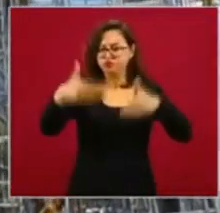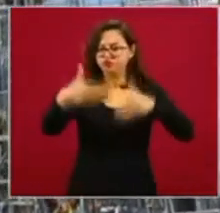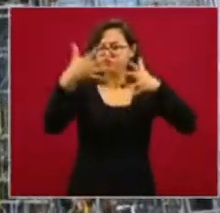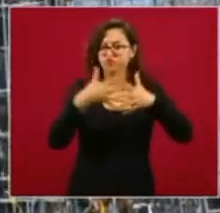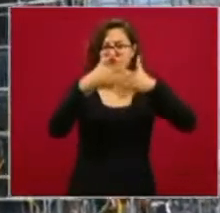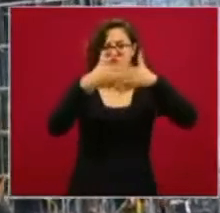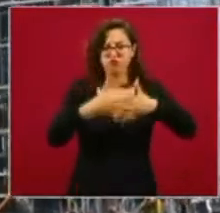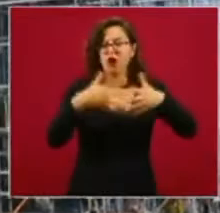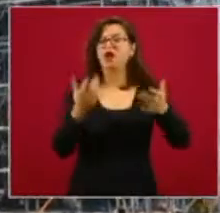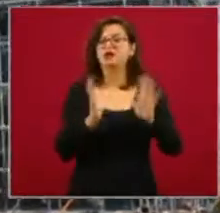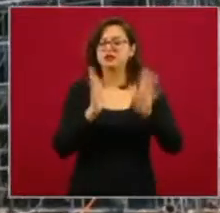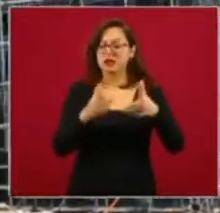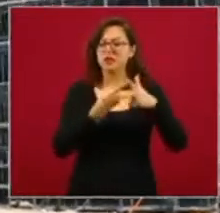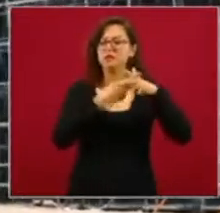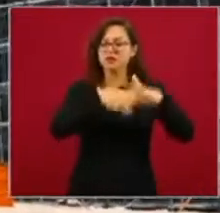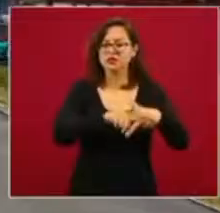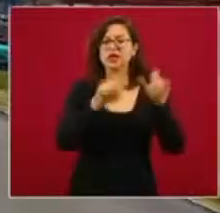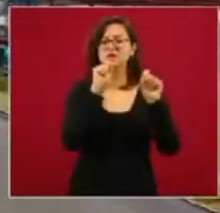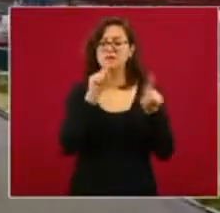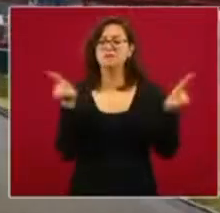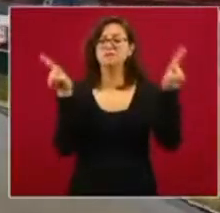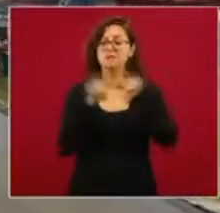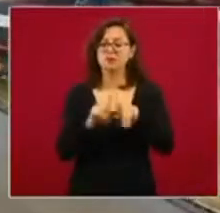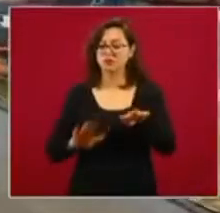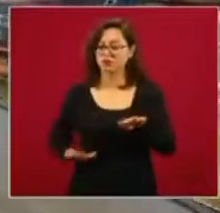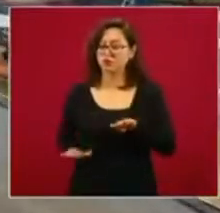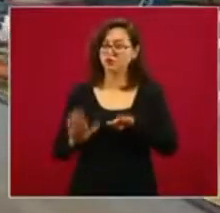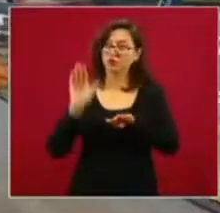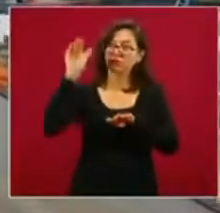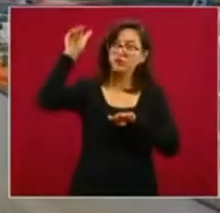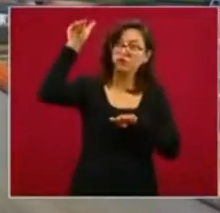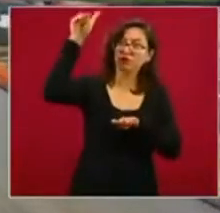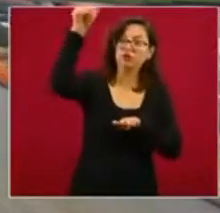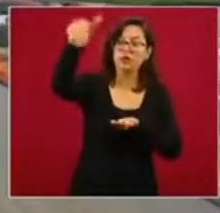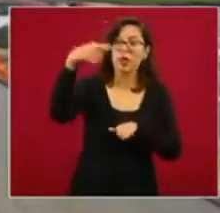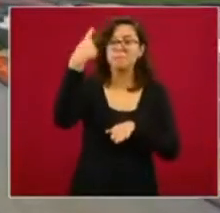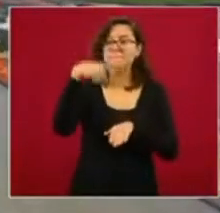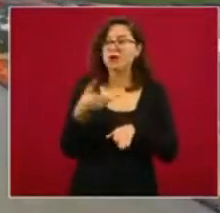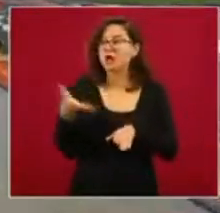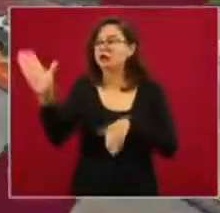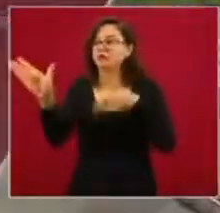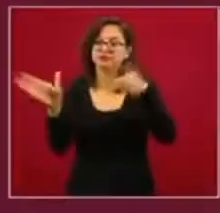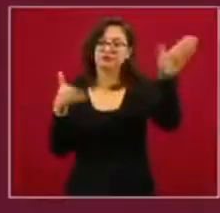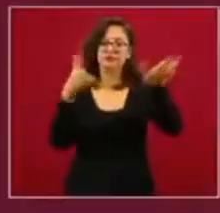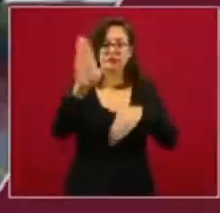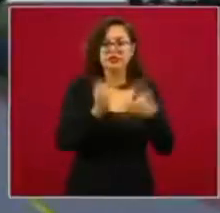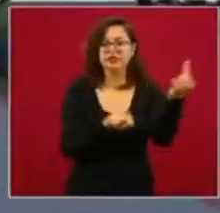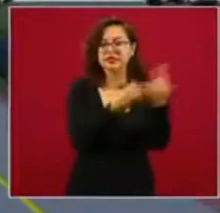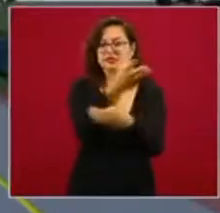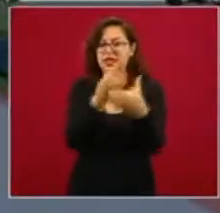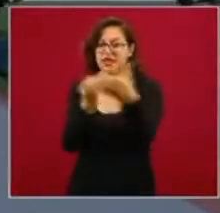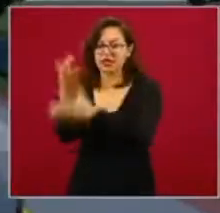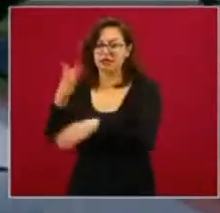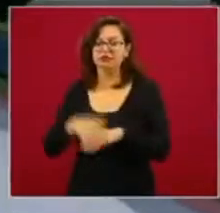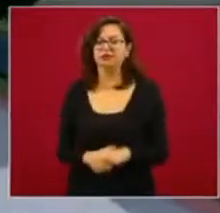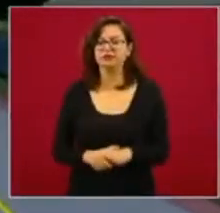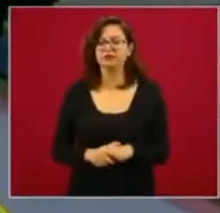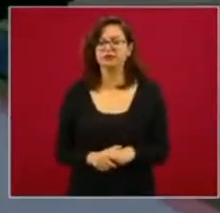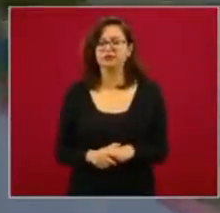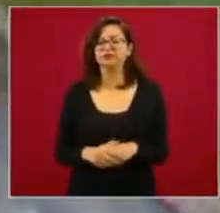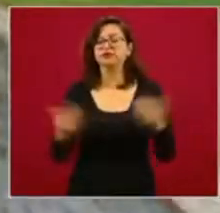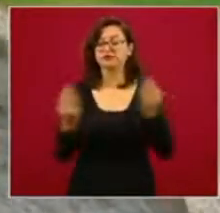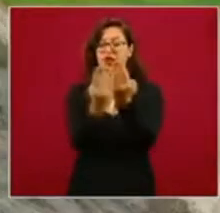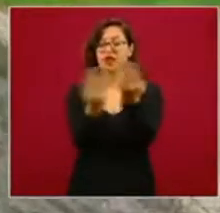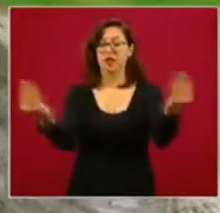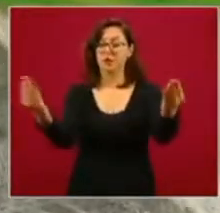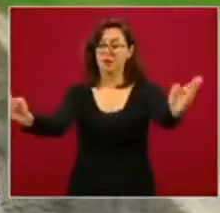modo, se trabajó en las columnas del viaducto elevado que dará acceso al nivel de salidas de la terminal de pasajeros. En la vialidad y barda